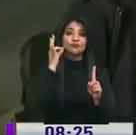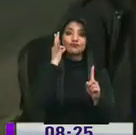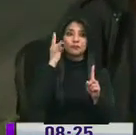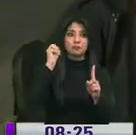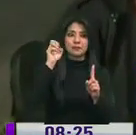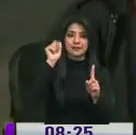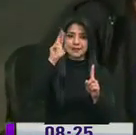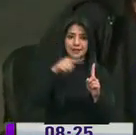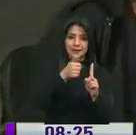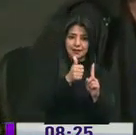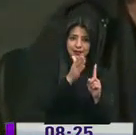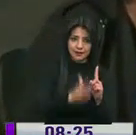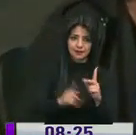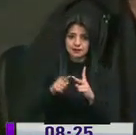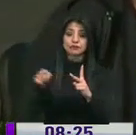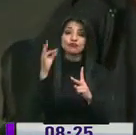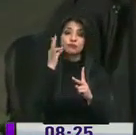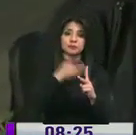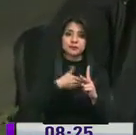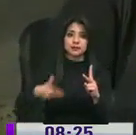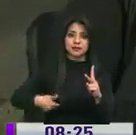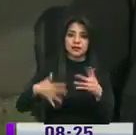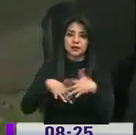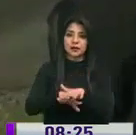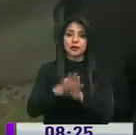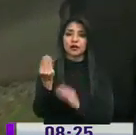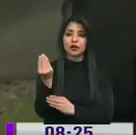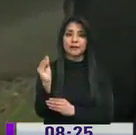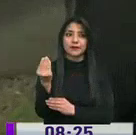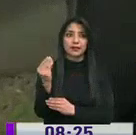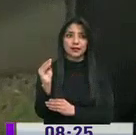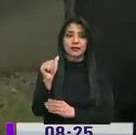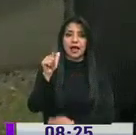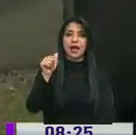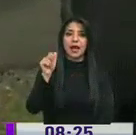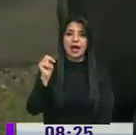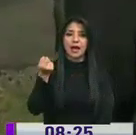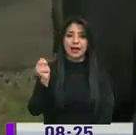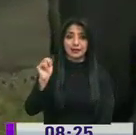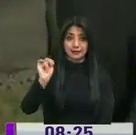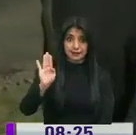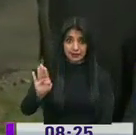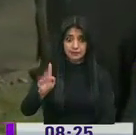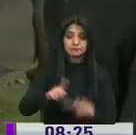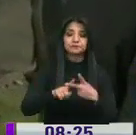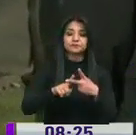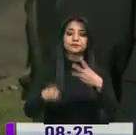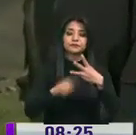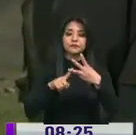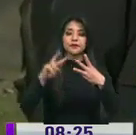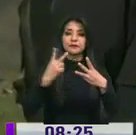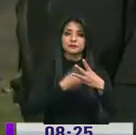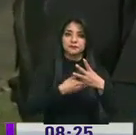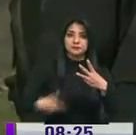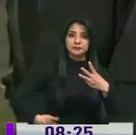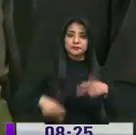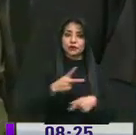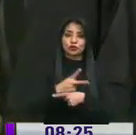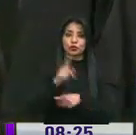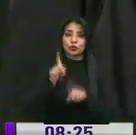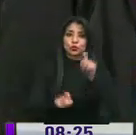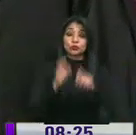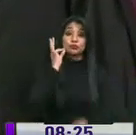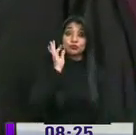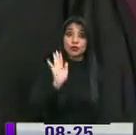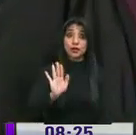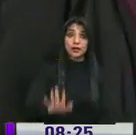Cachago, la presidenta de la Red Juvenil de los Jóvenes de Langací. También tenemos a la vicepresidenta del Consejo Consultivo de Mujeres Rurales